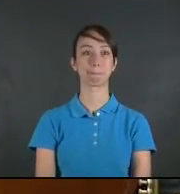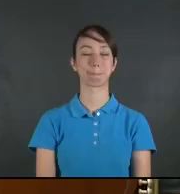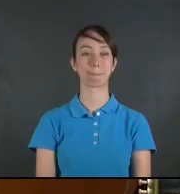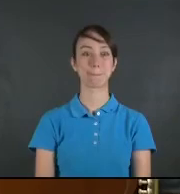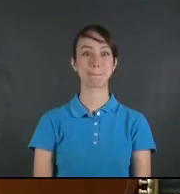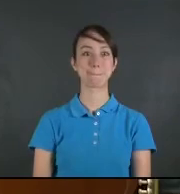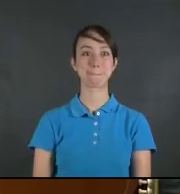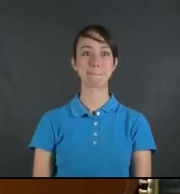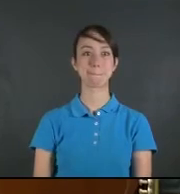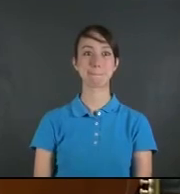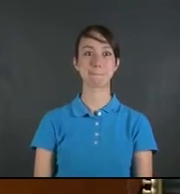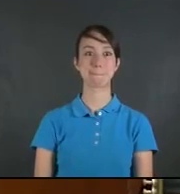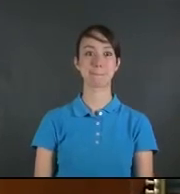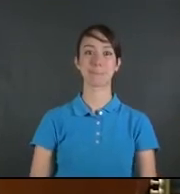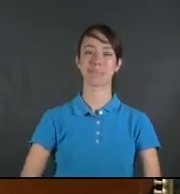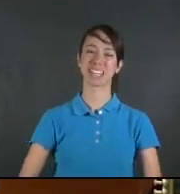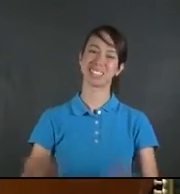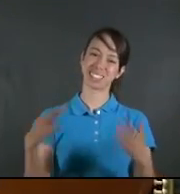así